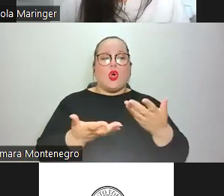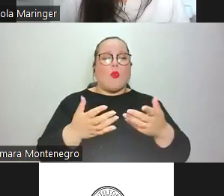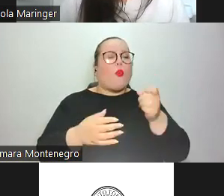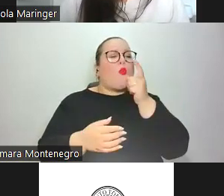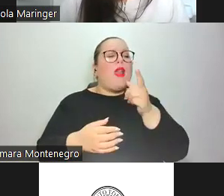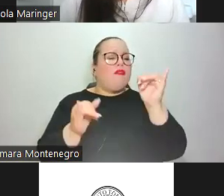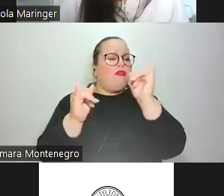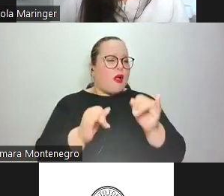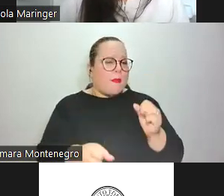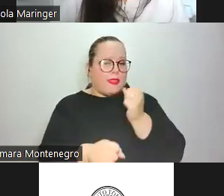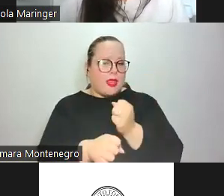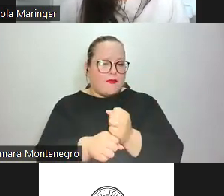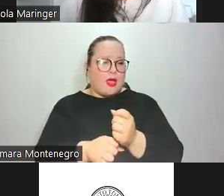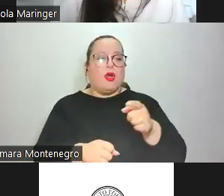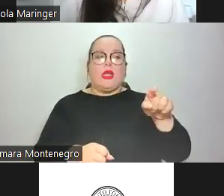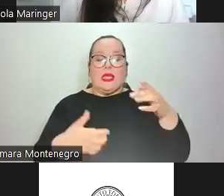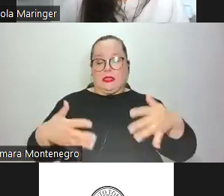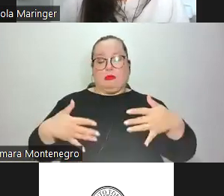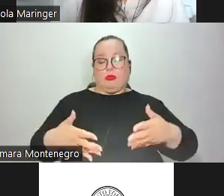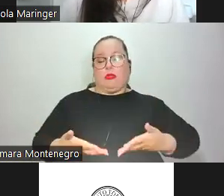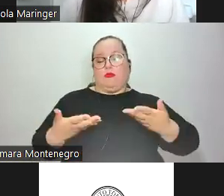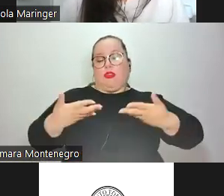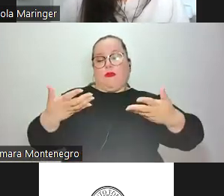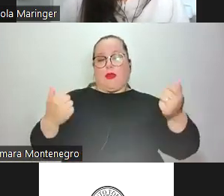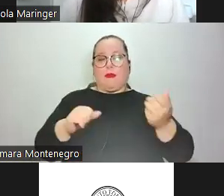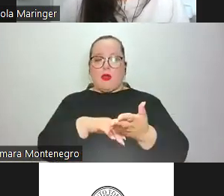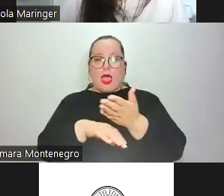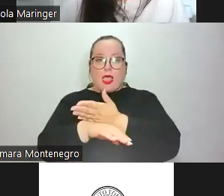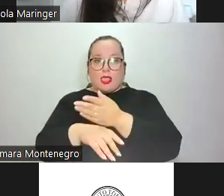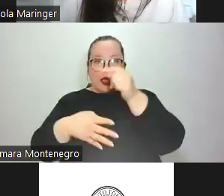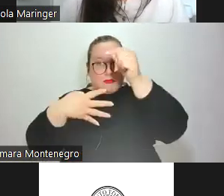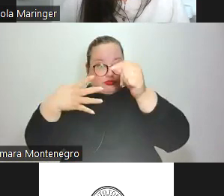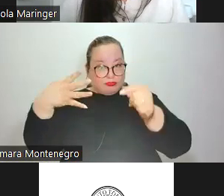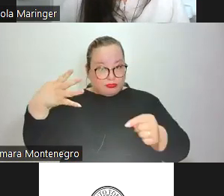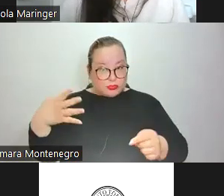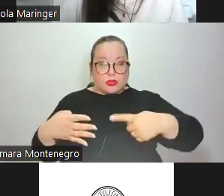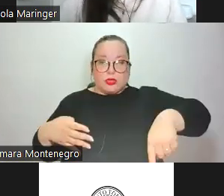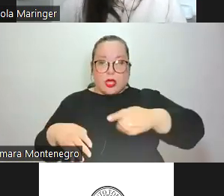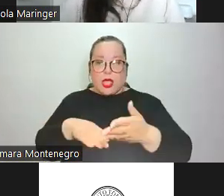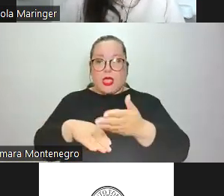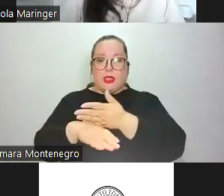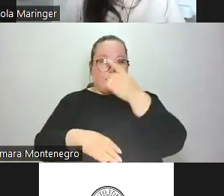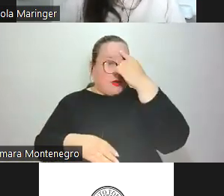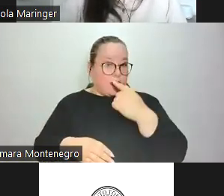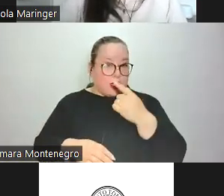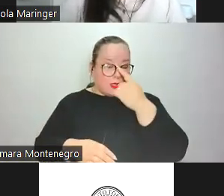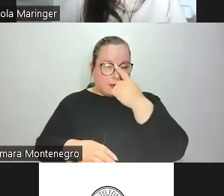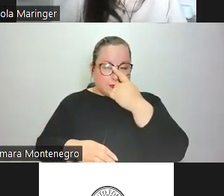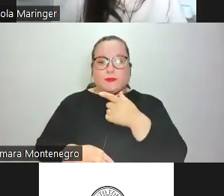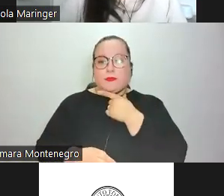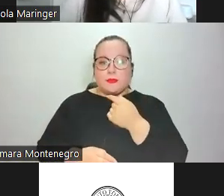y la importancia de la motivación. Pero antes de irnos a estos elementos, Paola, del perfil,